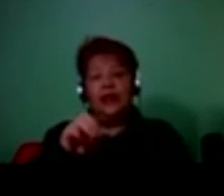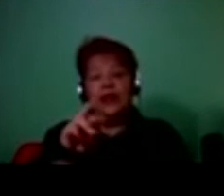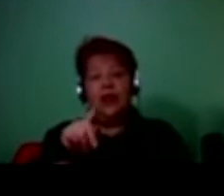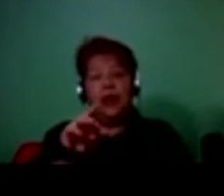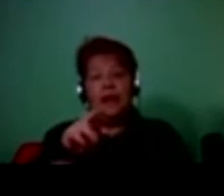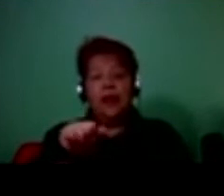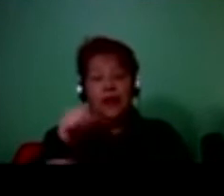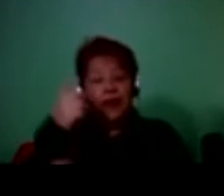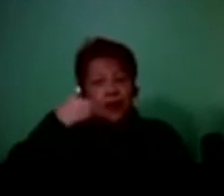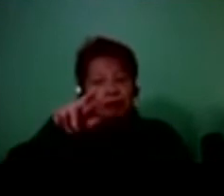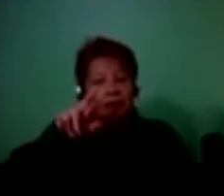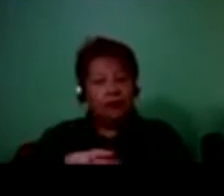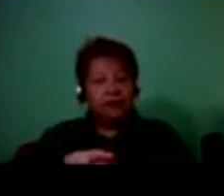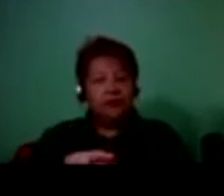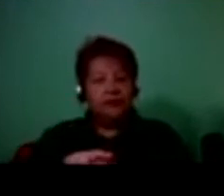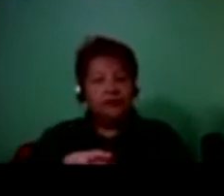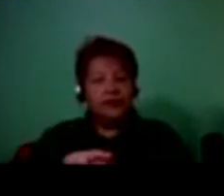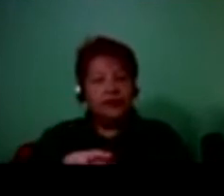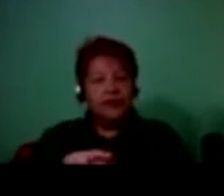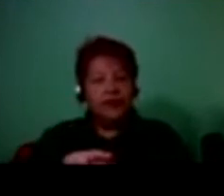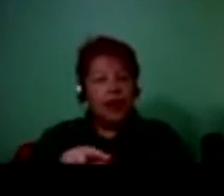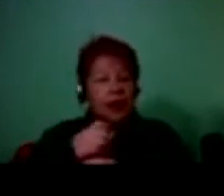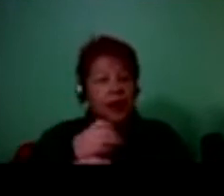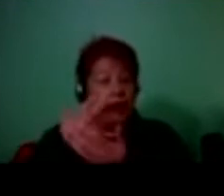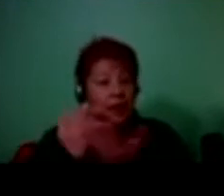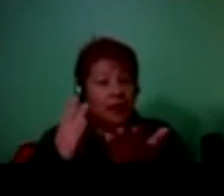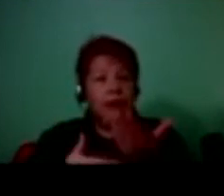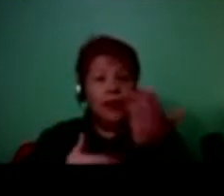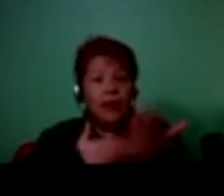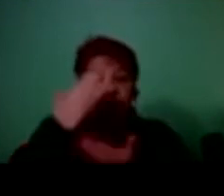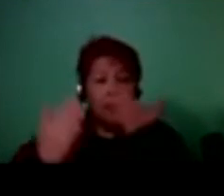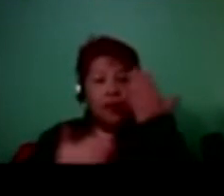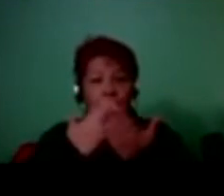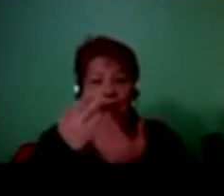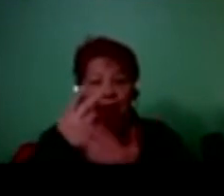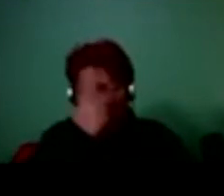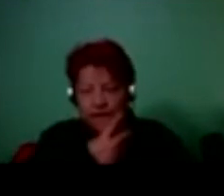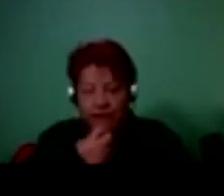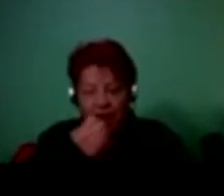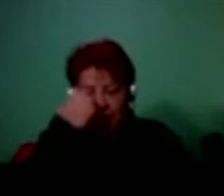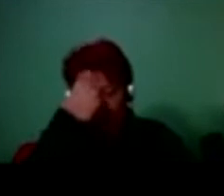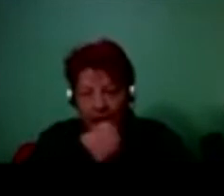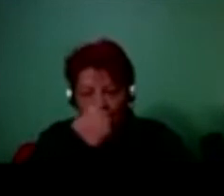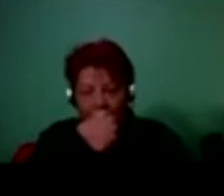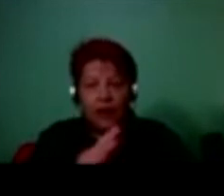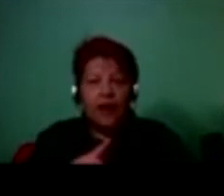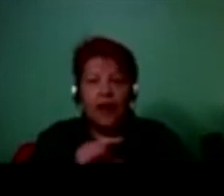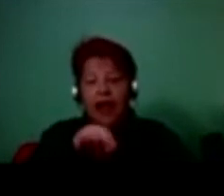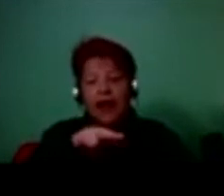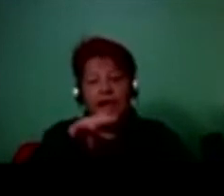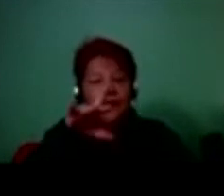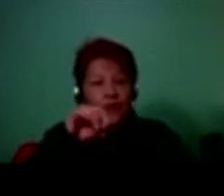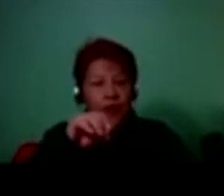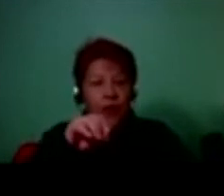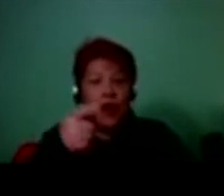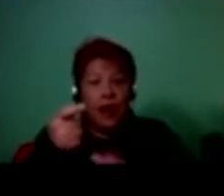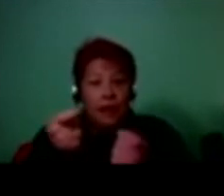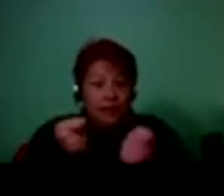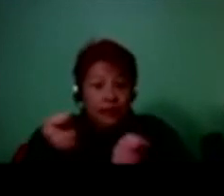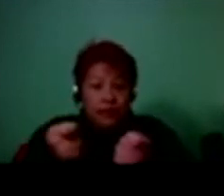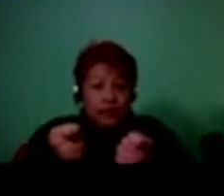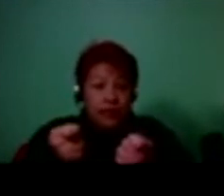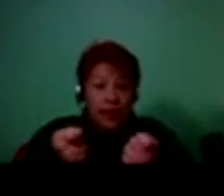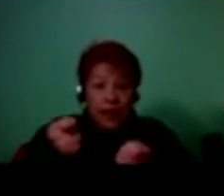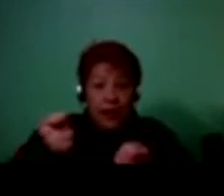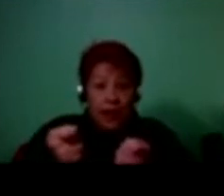director de Estado Abierto, Estudios y Evaluación del INFO, quien nos va a ayudar a coordinar, a moderar la